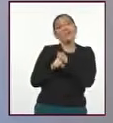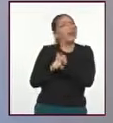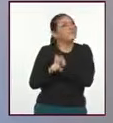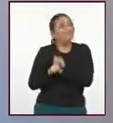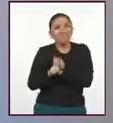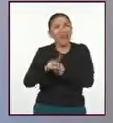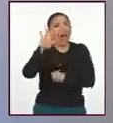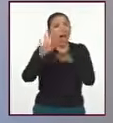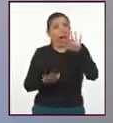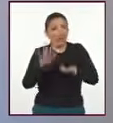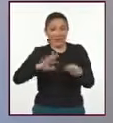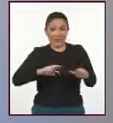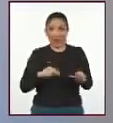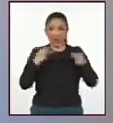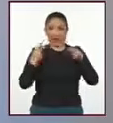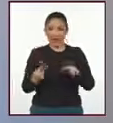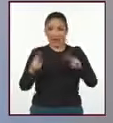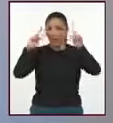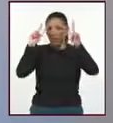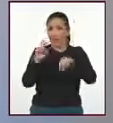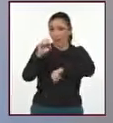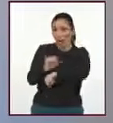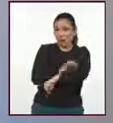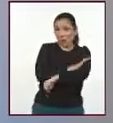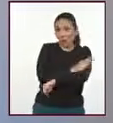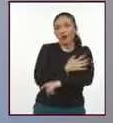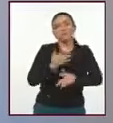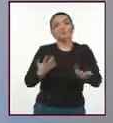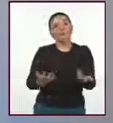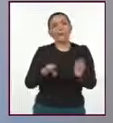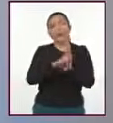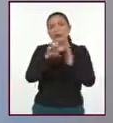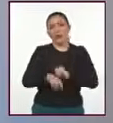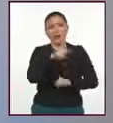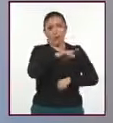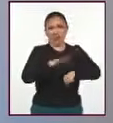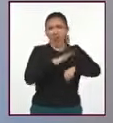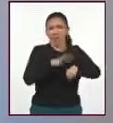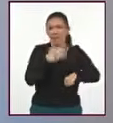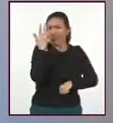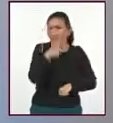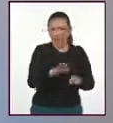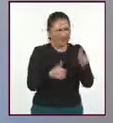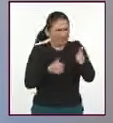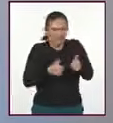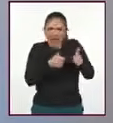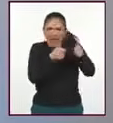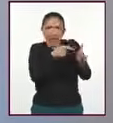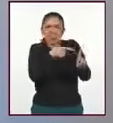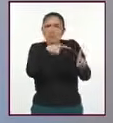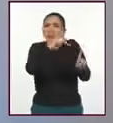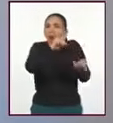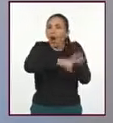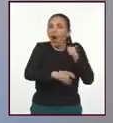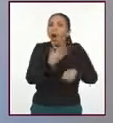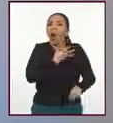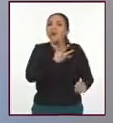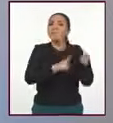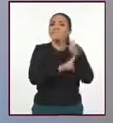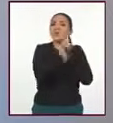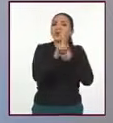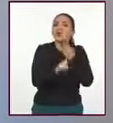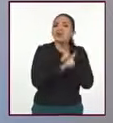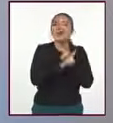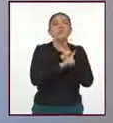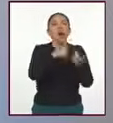cuando hablamos en temas de lo emocional, y quien puede tener calificación de 10, pero justo hay ciertas problemáticas, hay